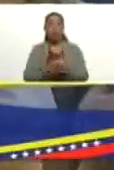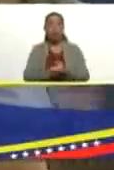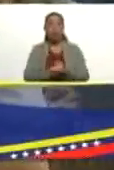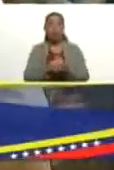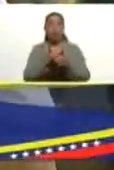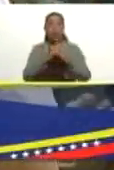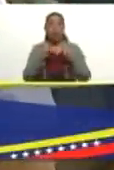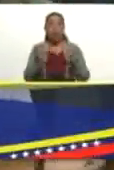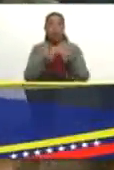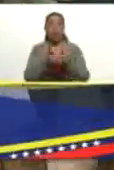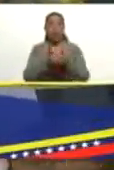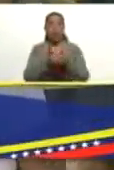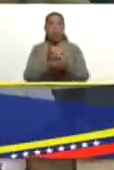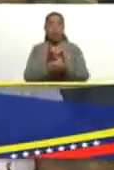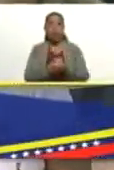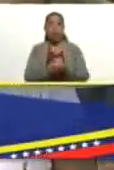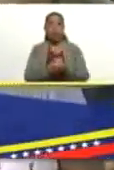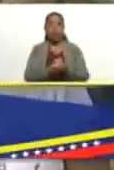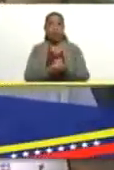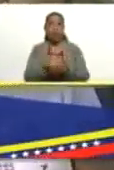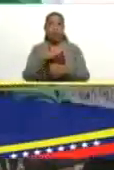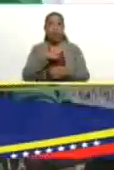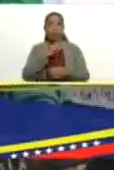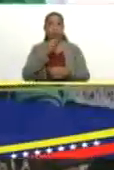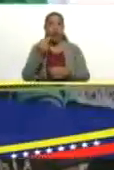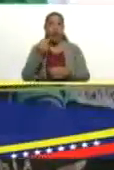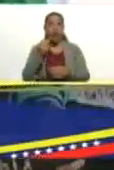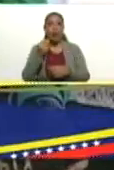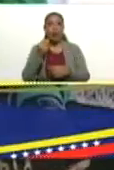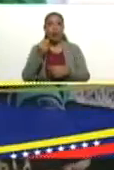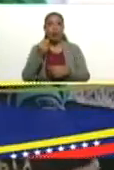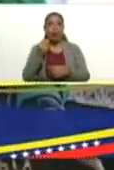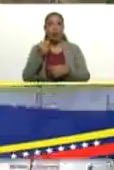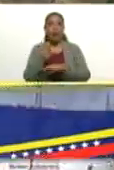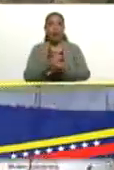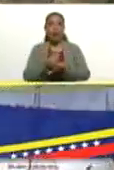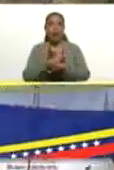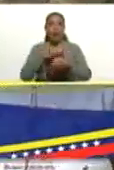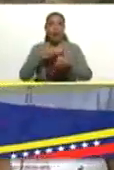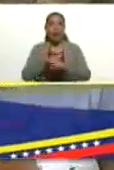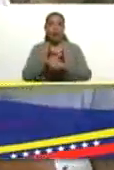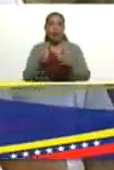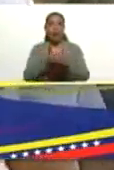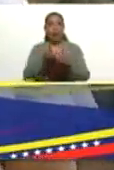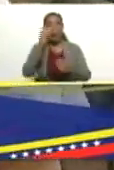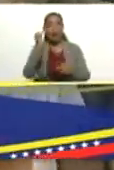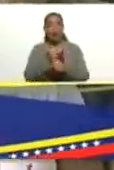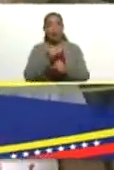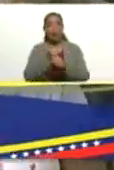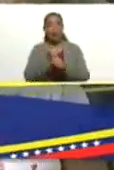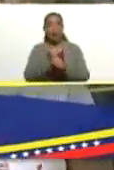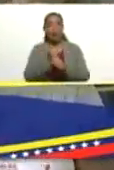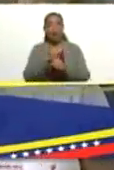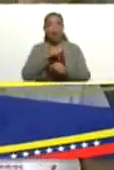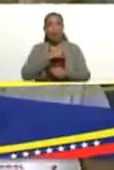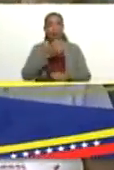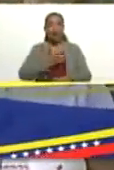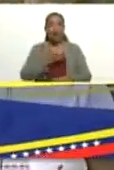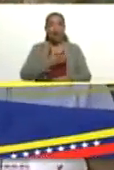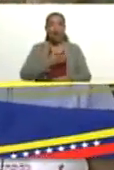todo su gabinete. Gracias. A nuestro joven gobernador Héctor Rodríguez y a todo su equipo de trabajo. Y a nuestro alcalde,